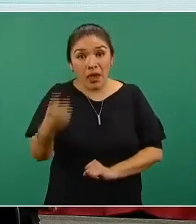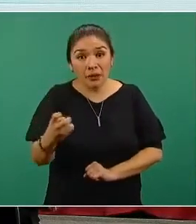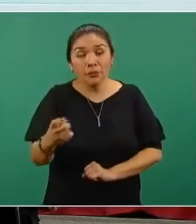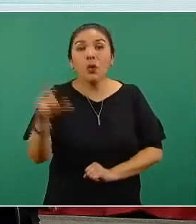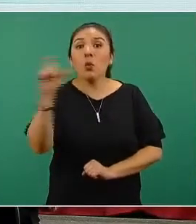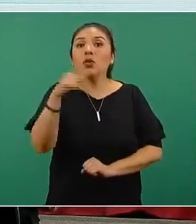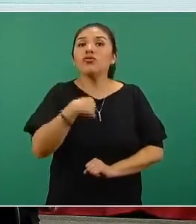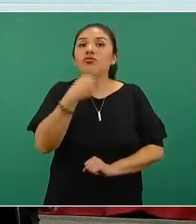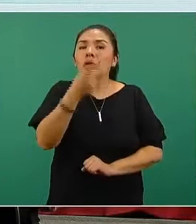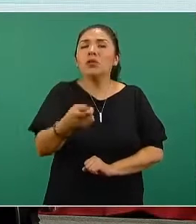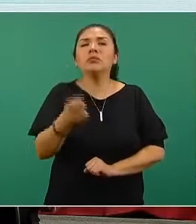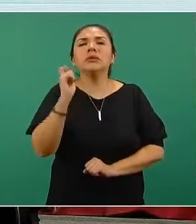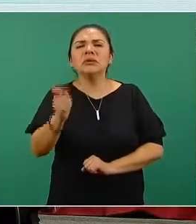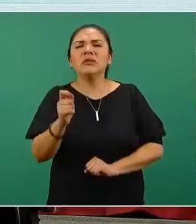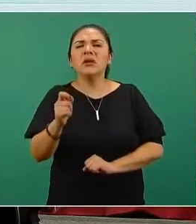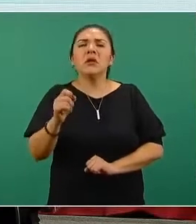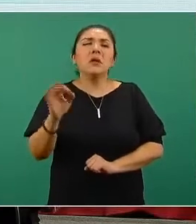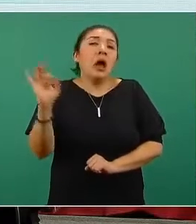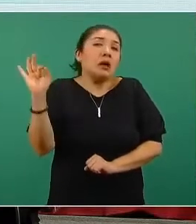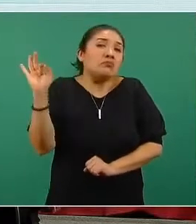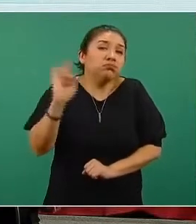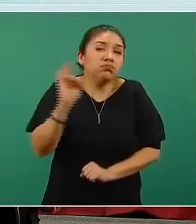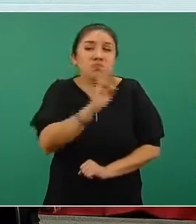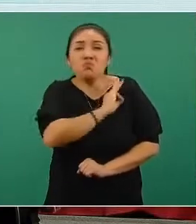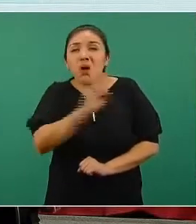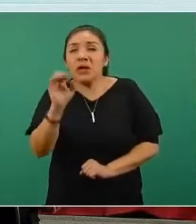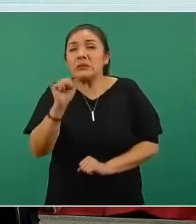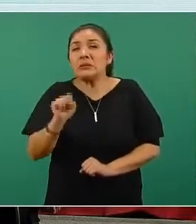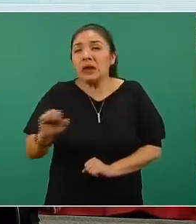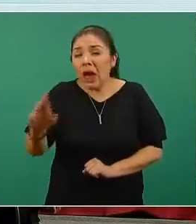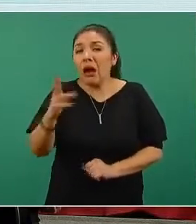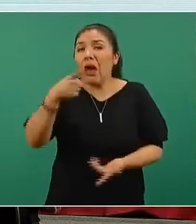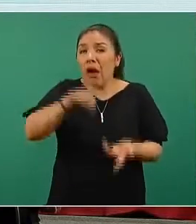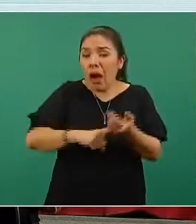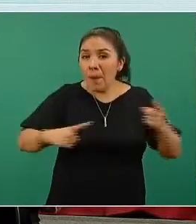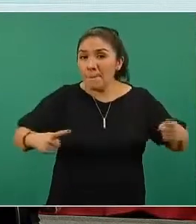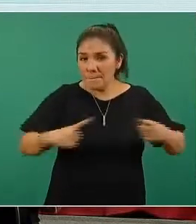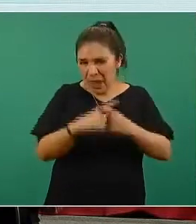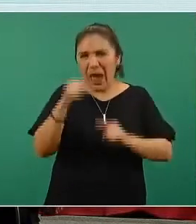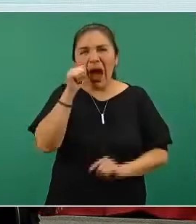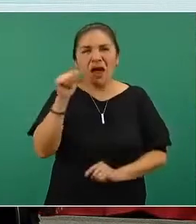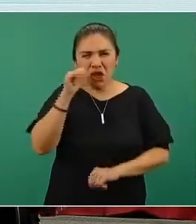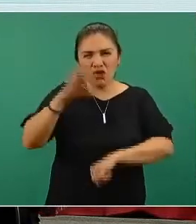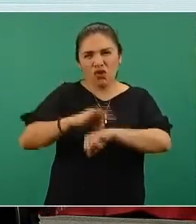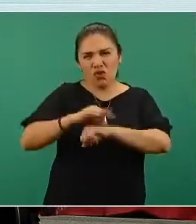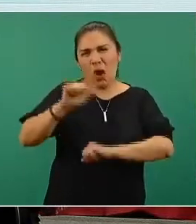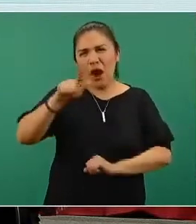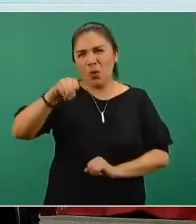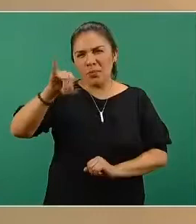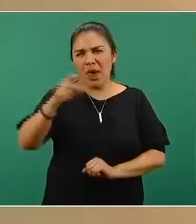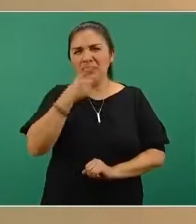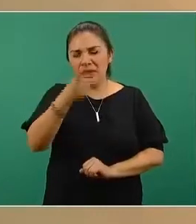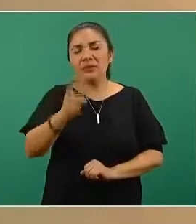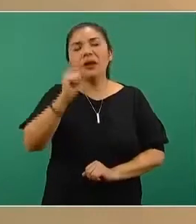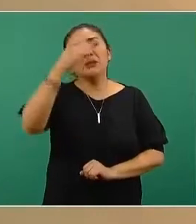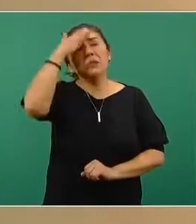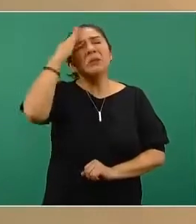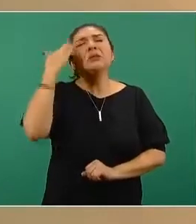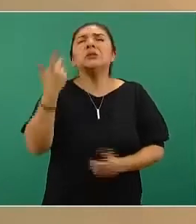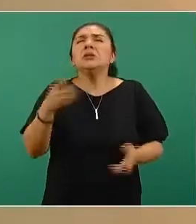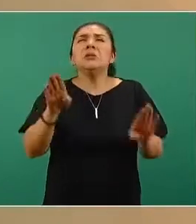cuando hablamos de supuestamente adversos, y ayer lo explicaba el doctor Alomía, pues en general se tiene todo un esquema